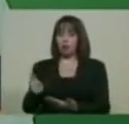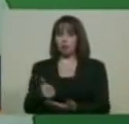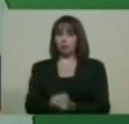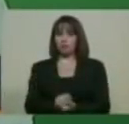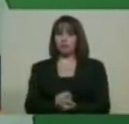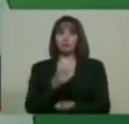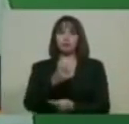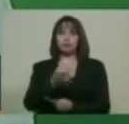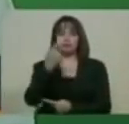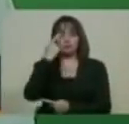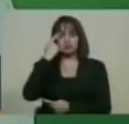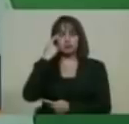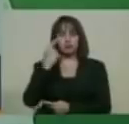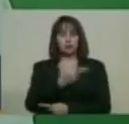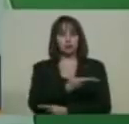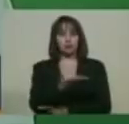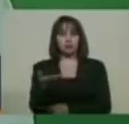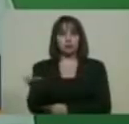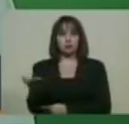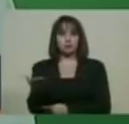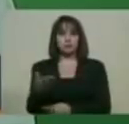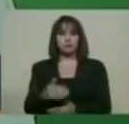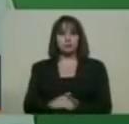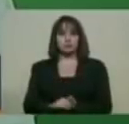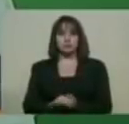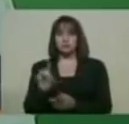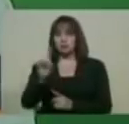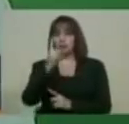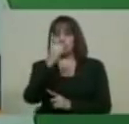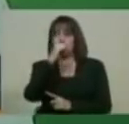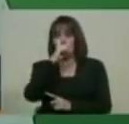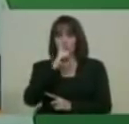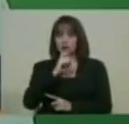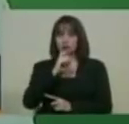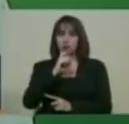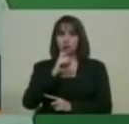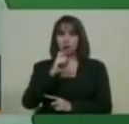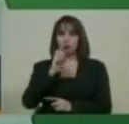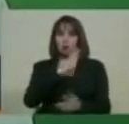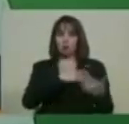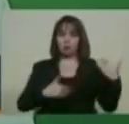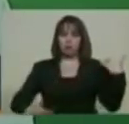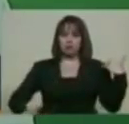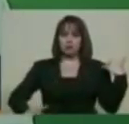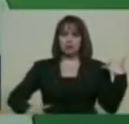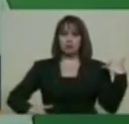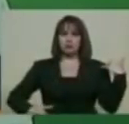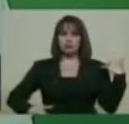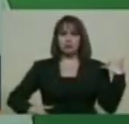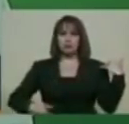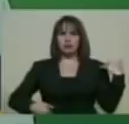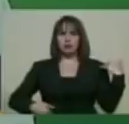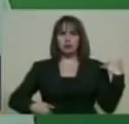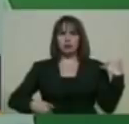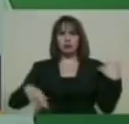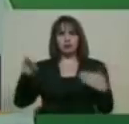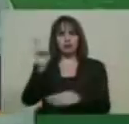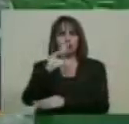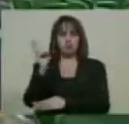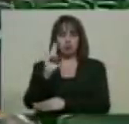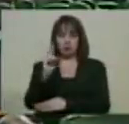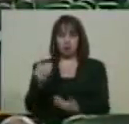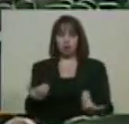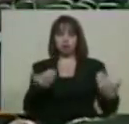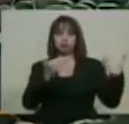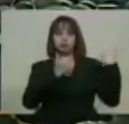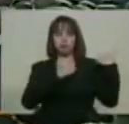Deben saber ustedes que desde el primer año como presidente de la República asumí mi carácter de comandante